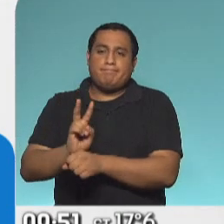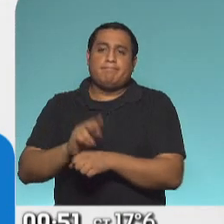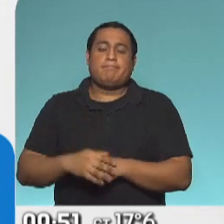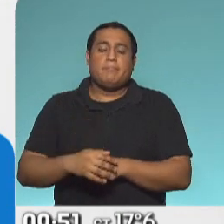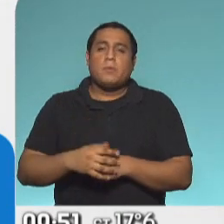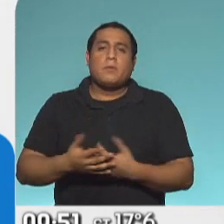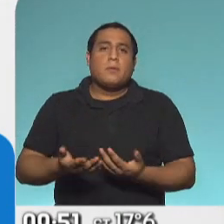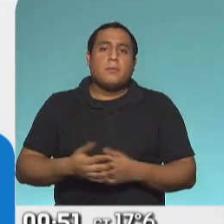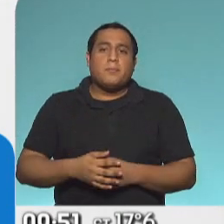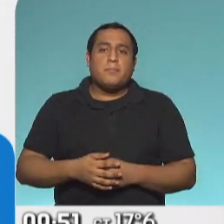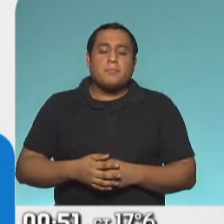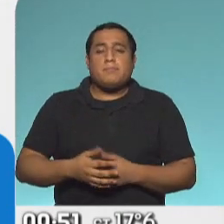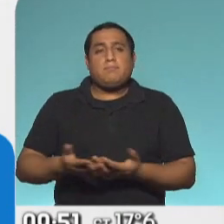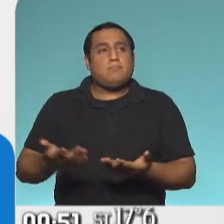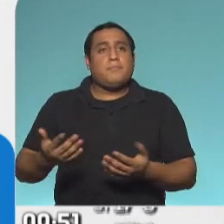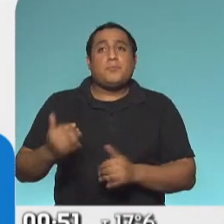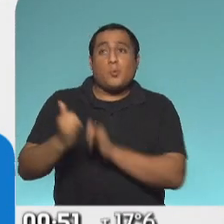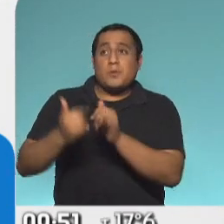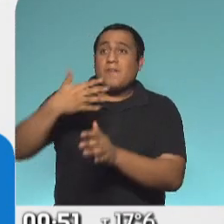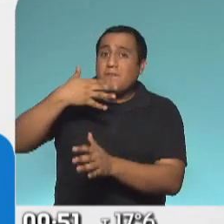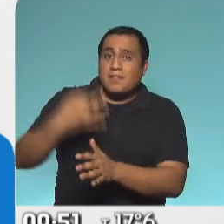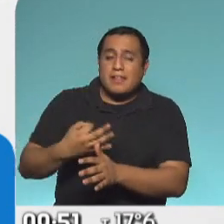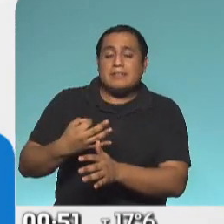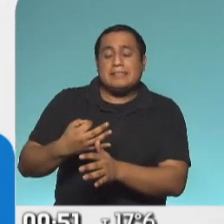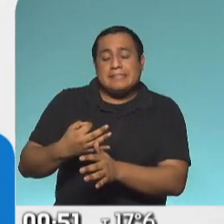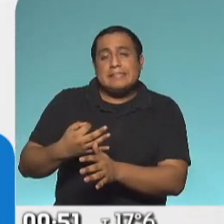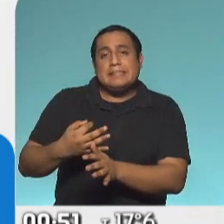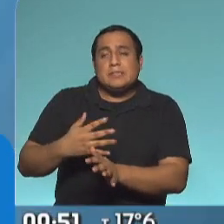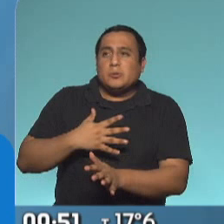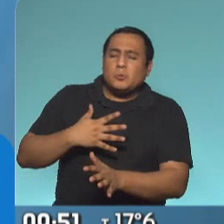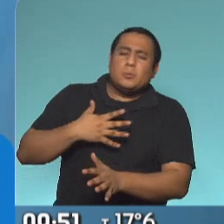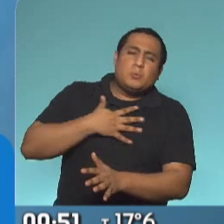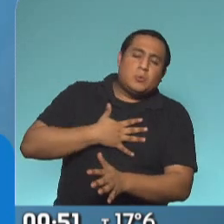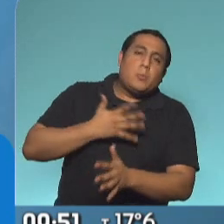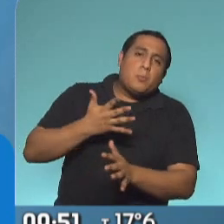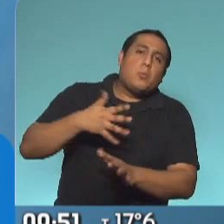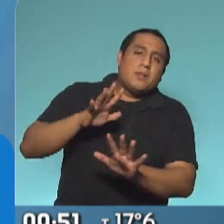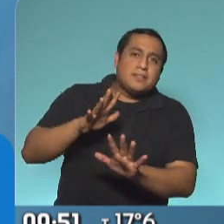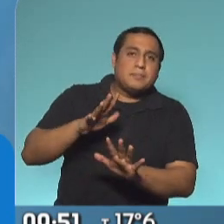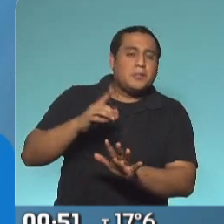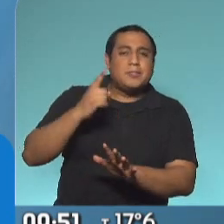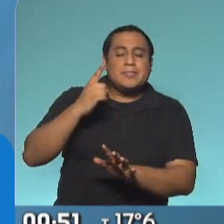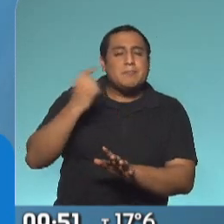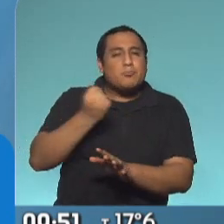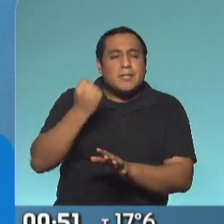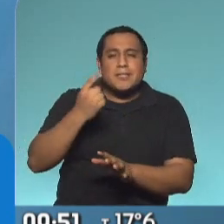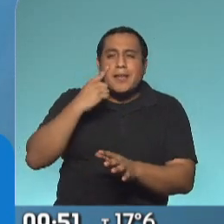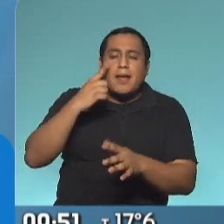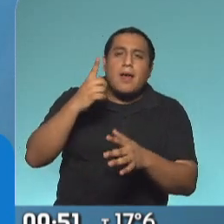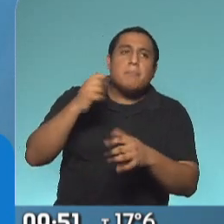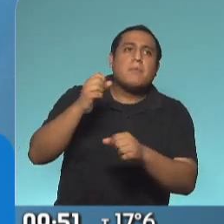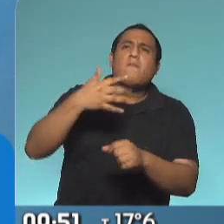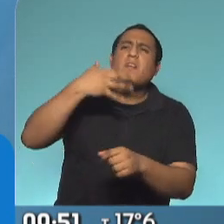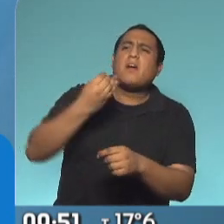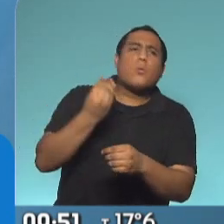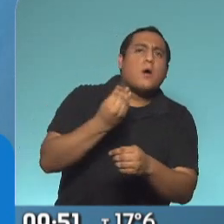nunca es triste la verdad lo que no tiene remedio bueno busquemos la verdad la verdad es curativa